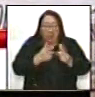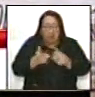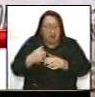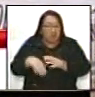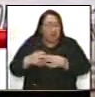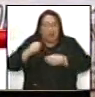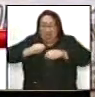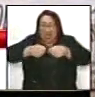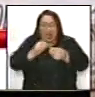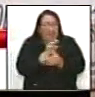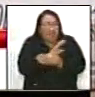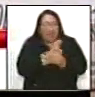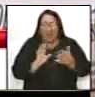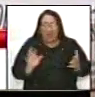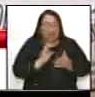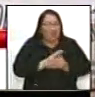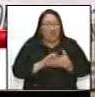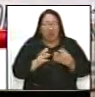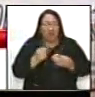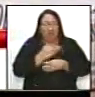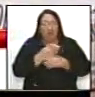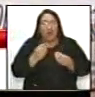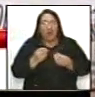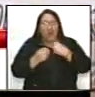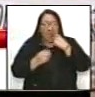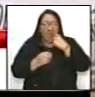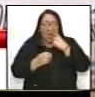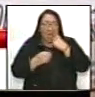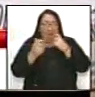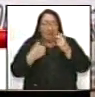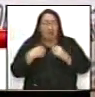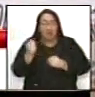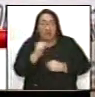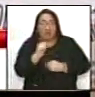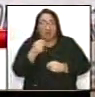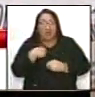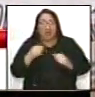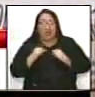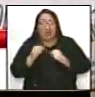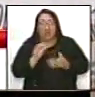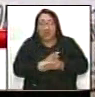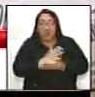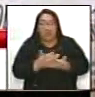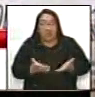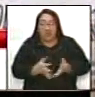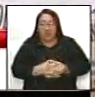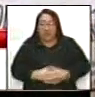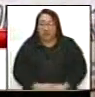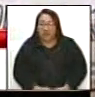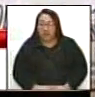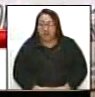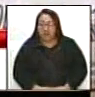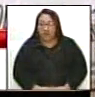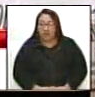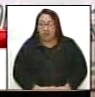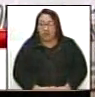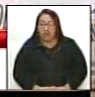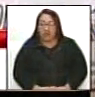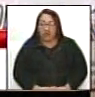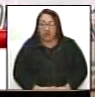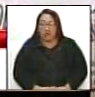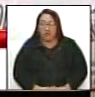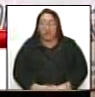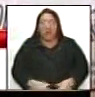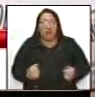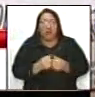tanto no hay forma de que los pilotos puedan tener entrenamiento, y toda esta inversión que se hizo con tanto